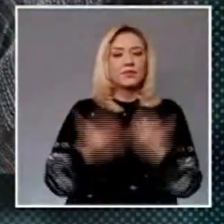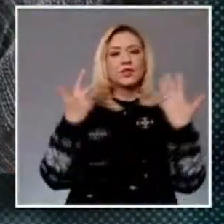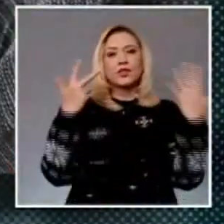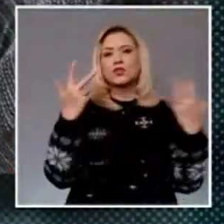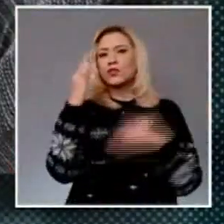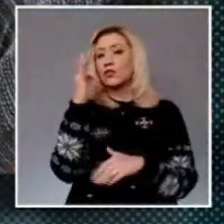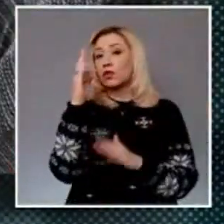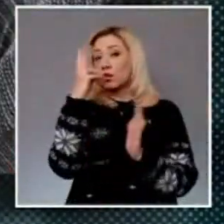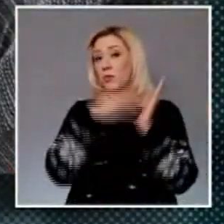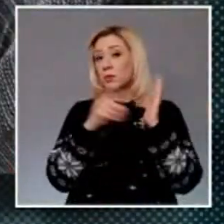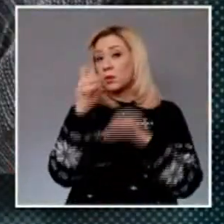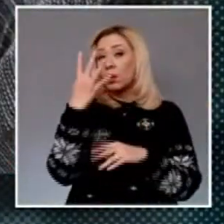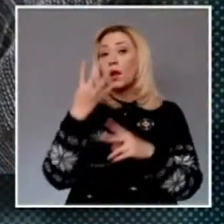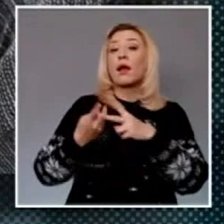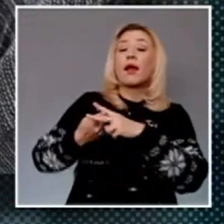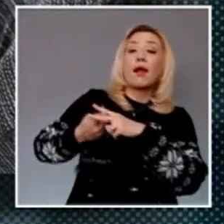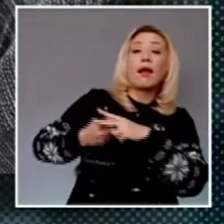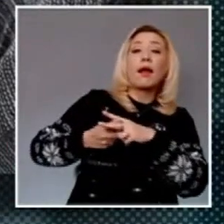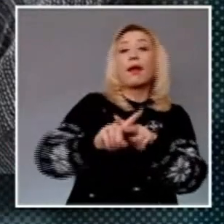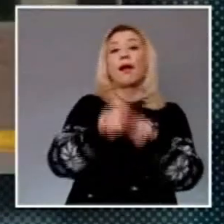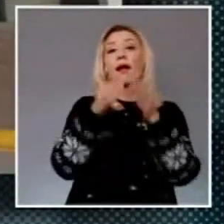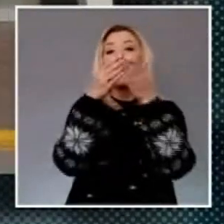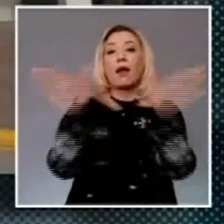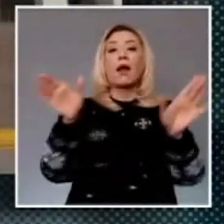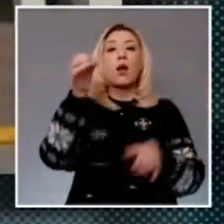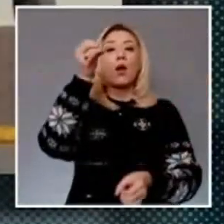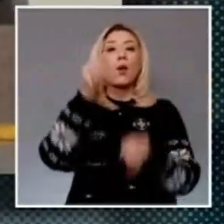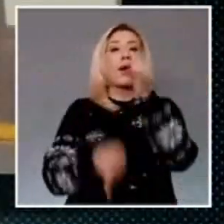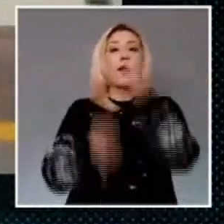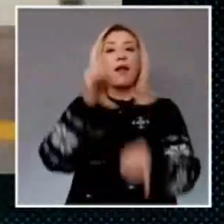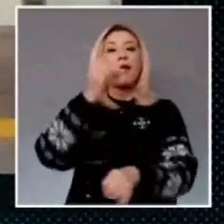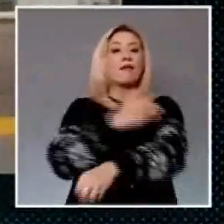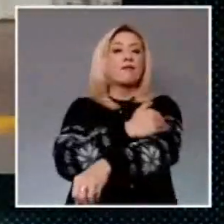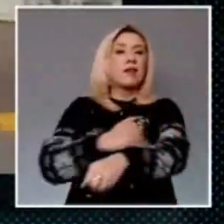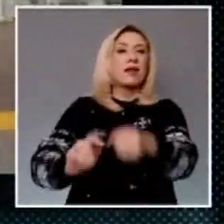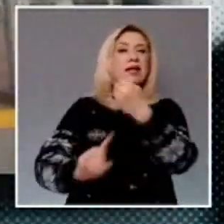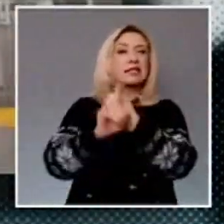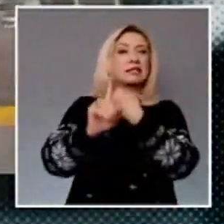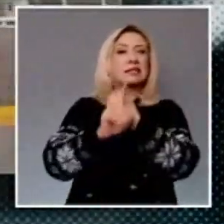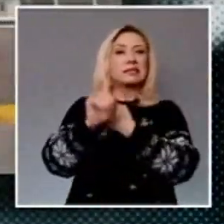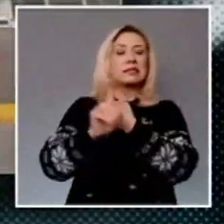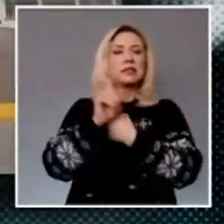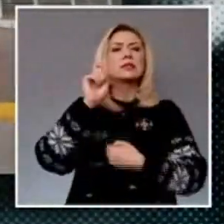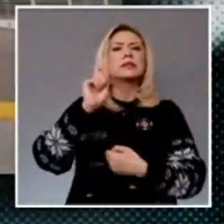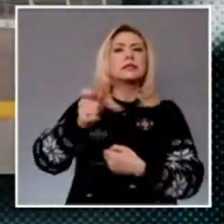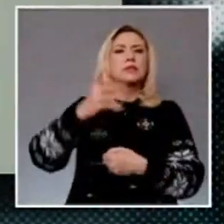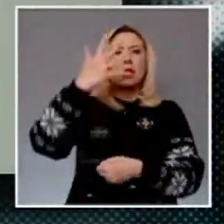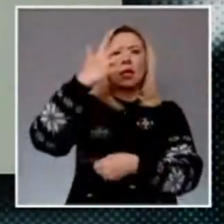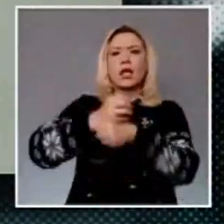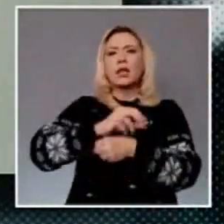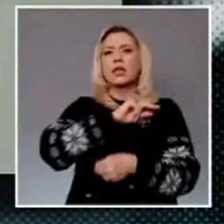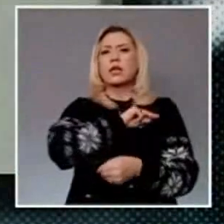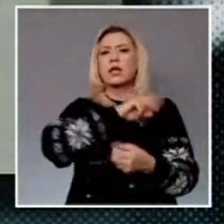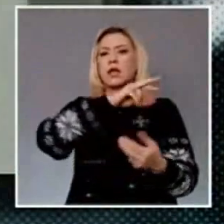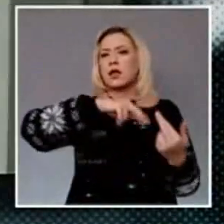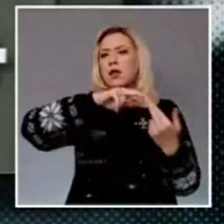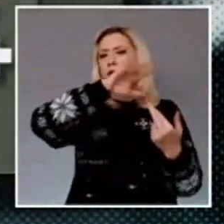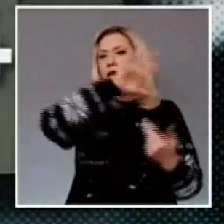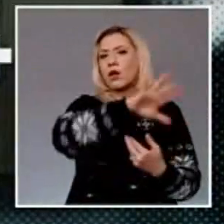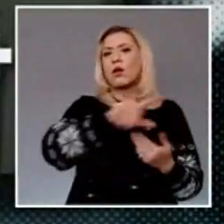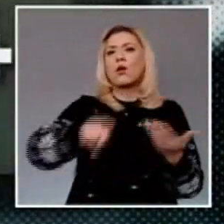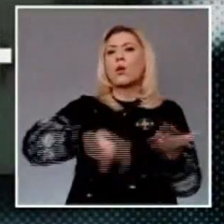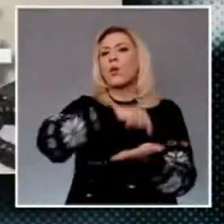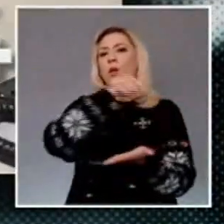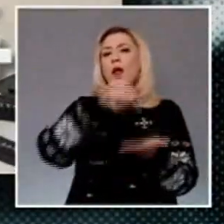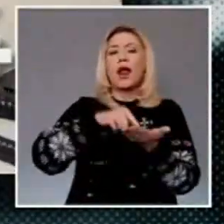iniciará funciones el Juzgado Quinto Familiar de Primera Instancia en el Quinto Distrito Judicial con residencia en Reynosa,